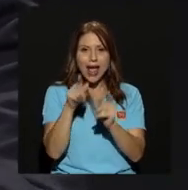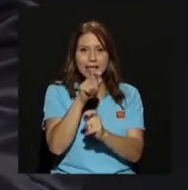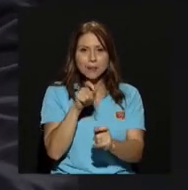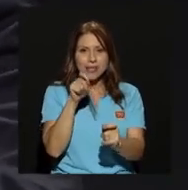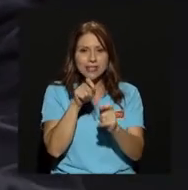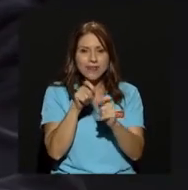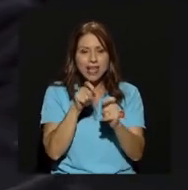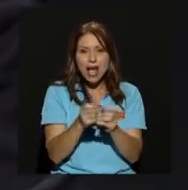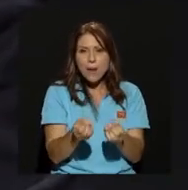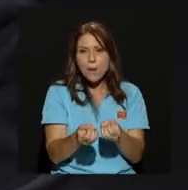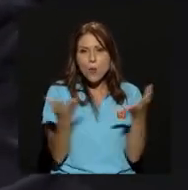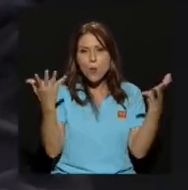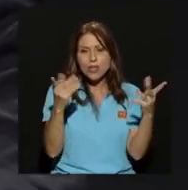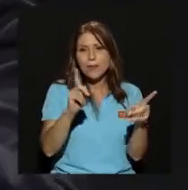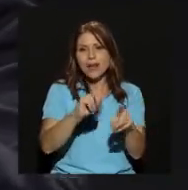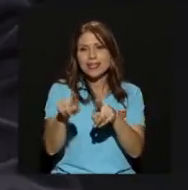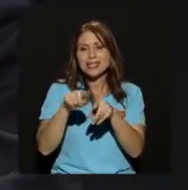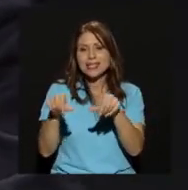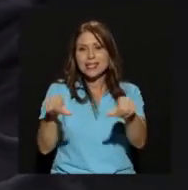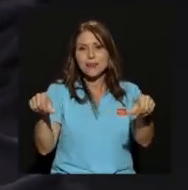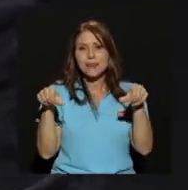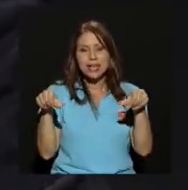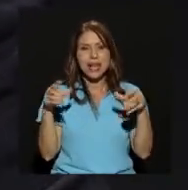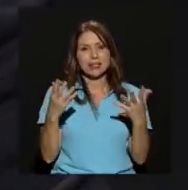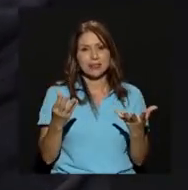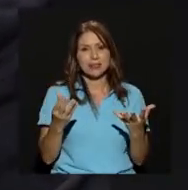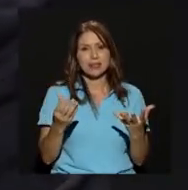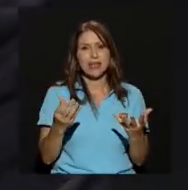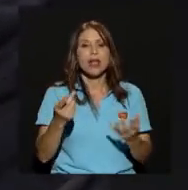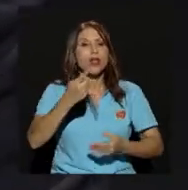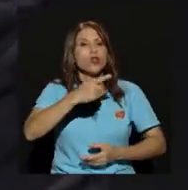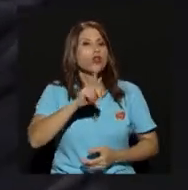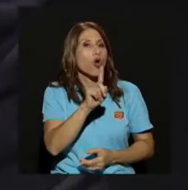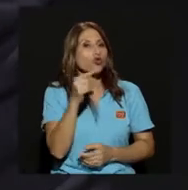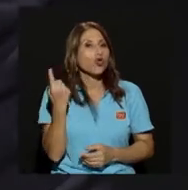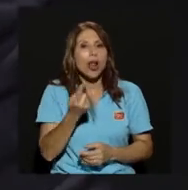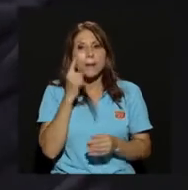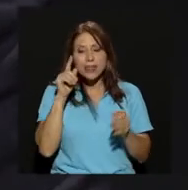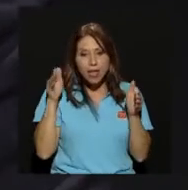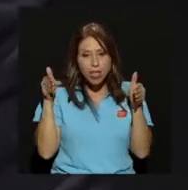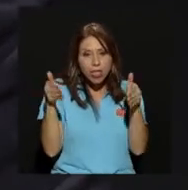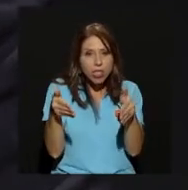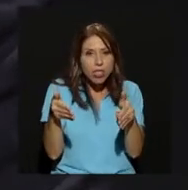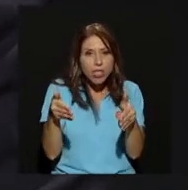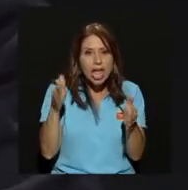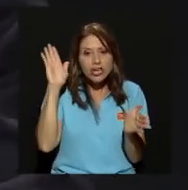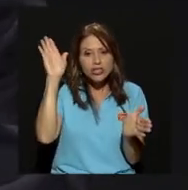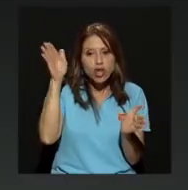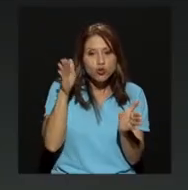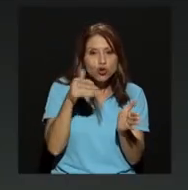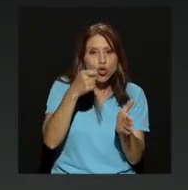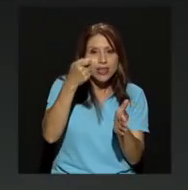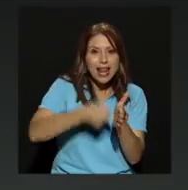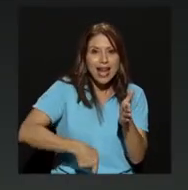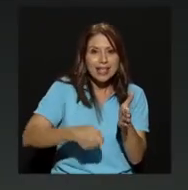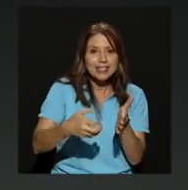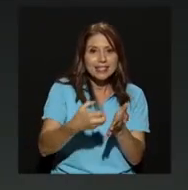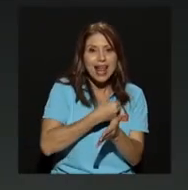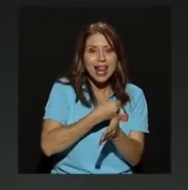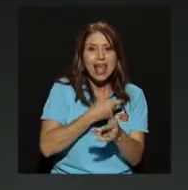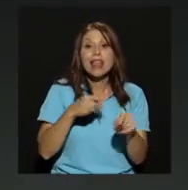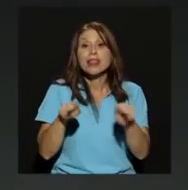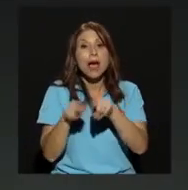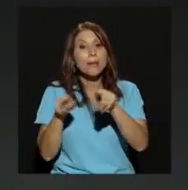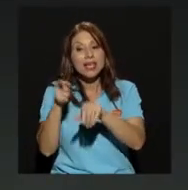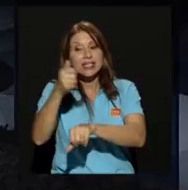múltiples disciplinas múltiples campos nosotros sólo se refiere a la reducción del arancel sino que establece que